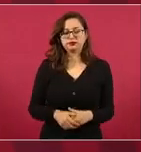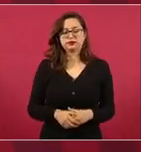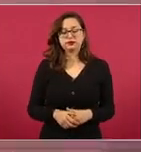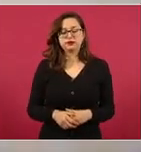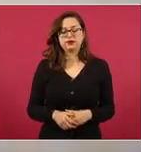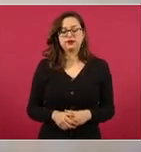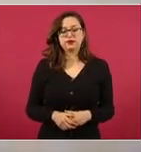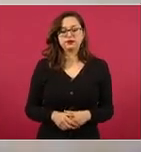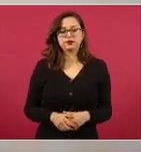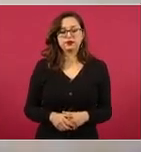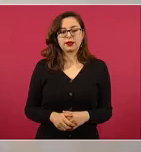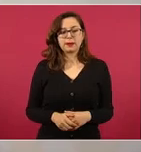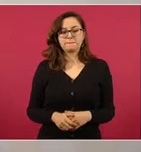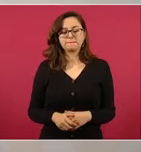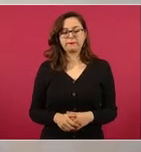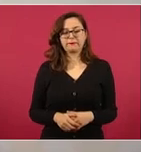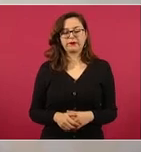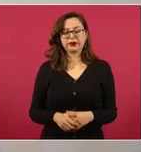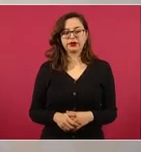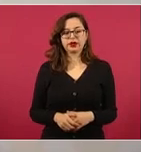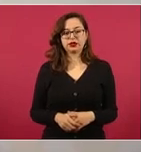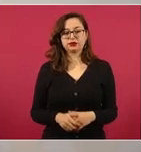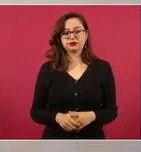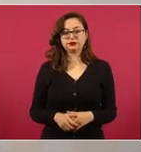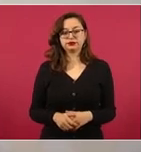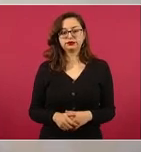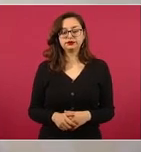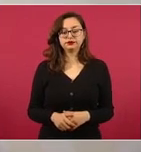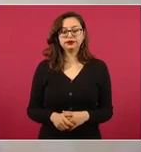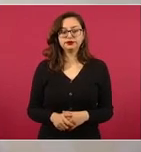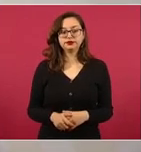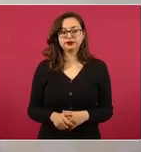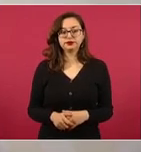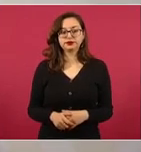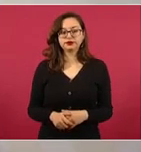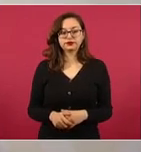se tiene que comprar